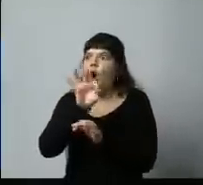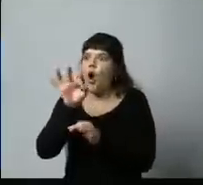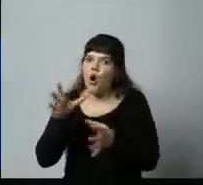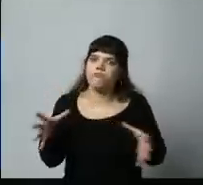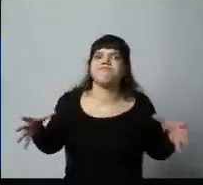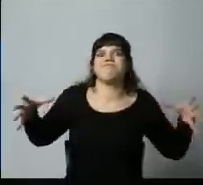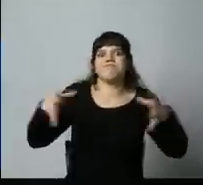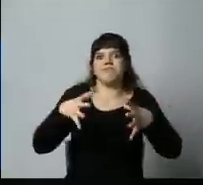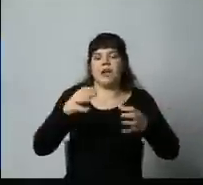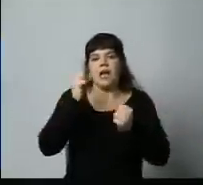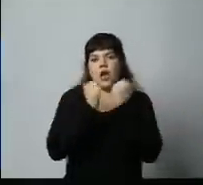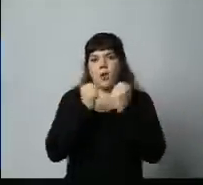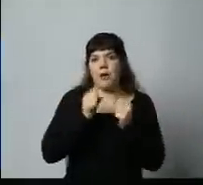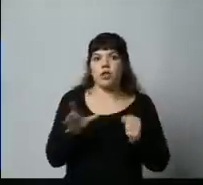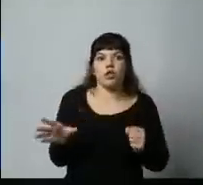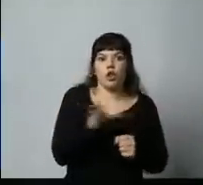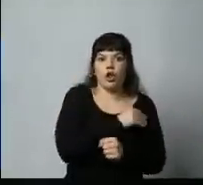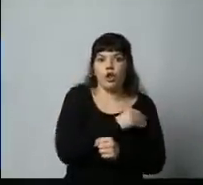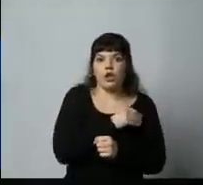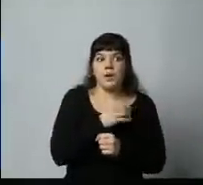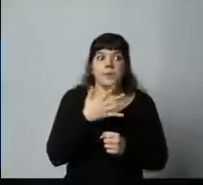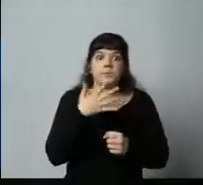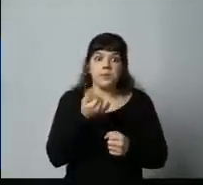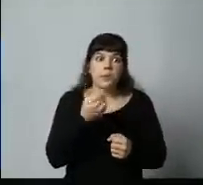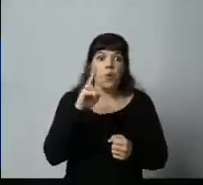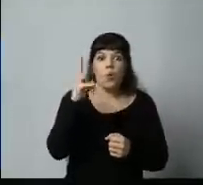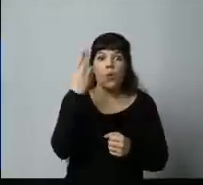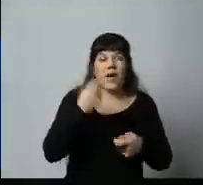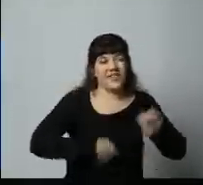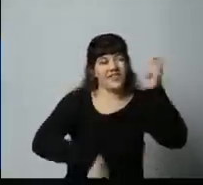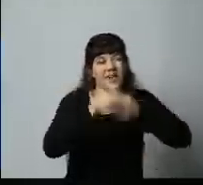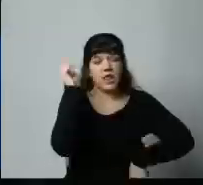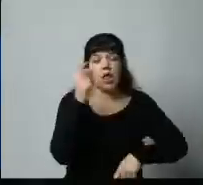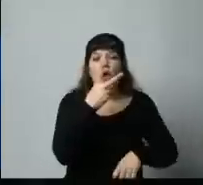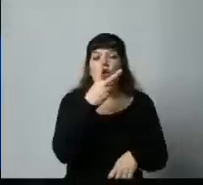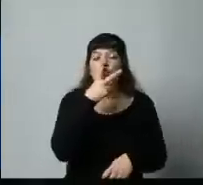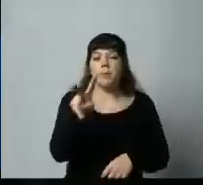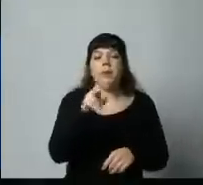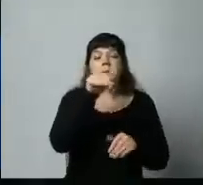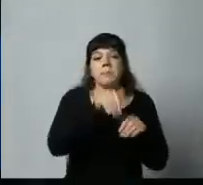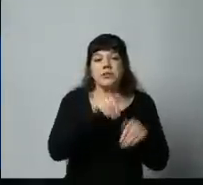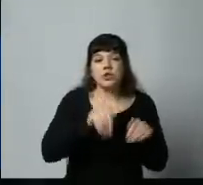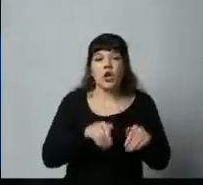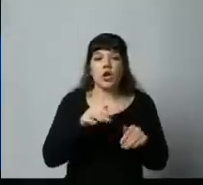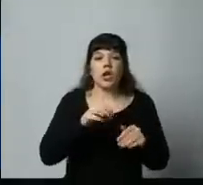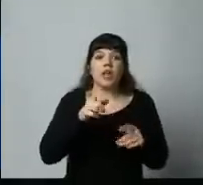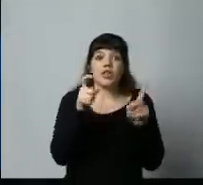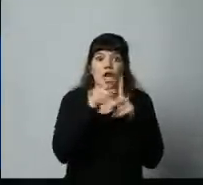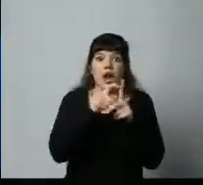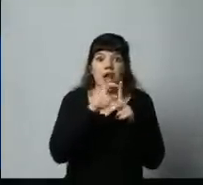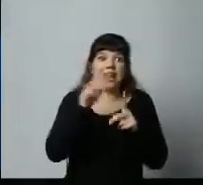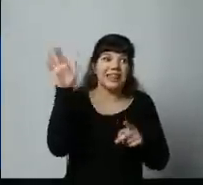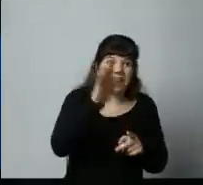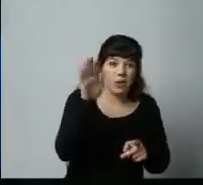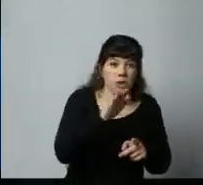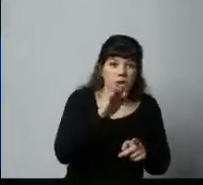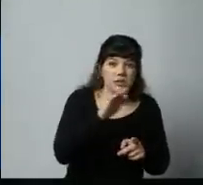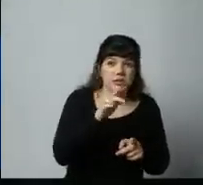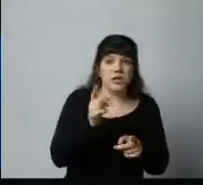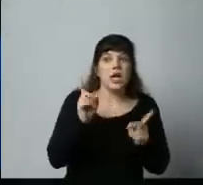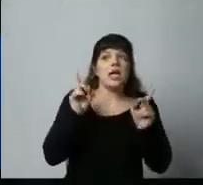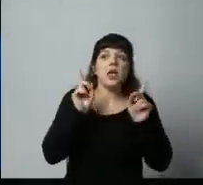Uruguay ahí vendiendo los 2,000 millones de dólares de deuda está encabezando